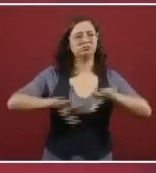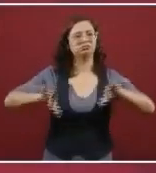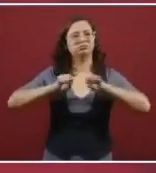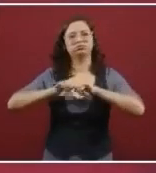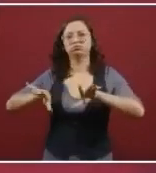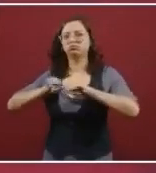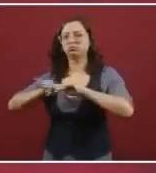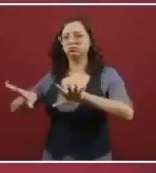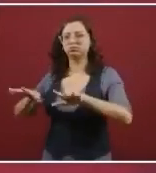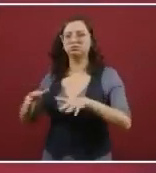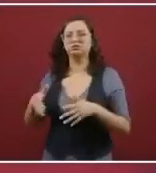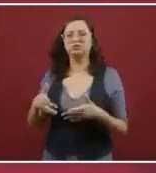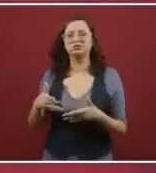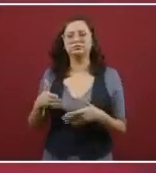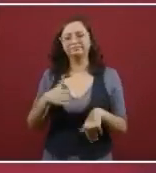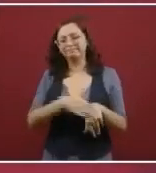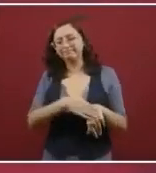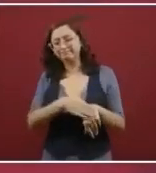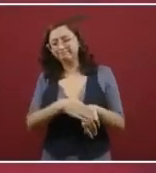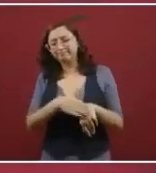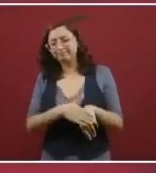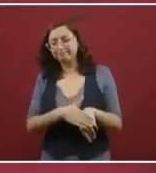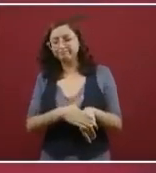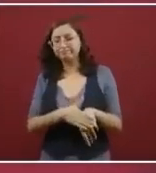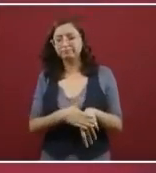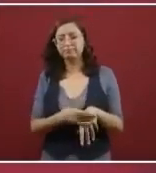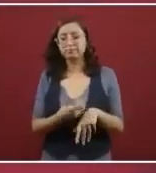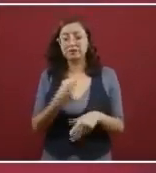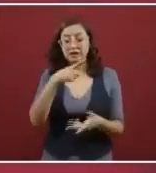para ver si puede haber un